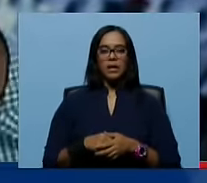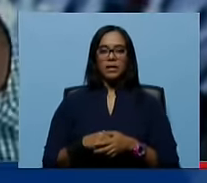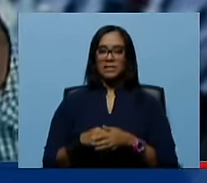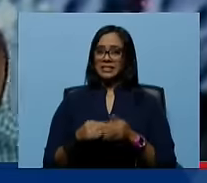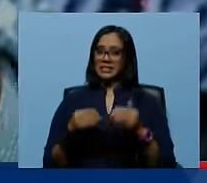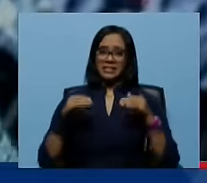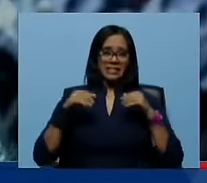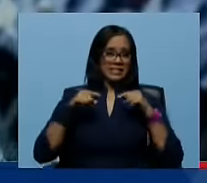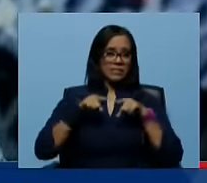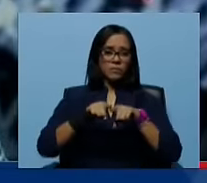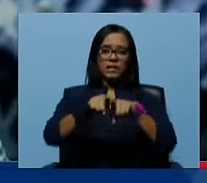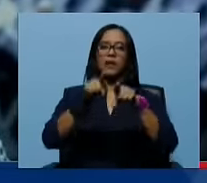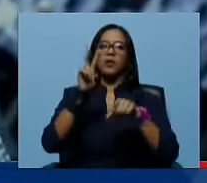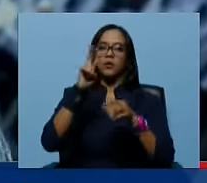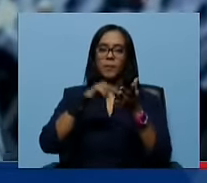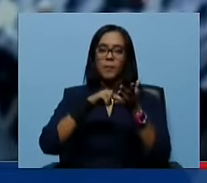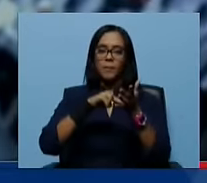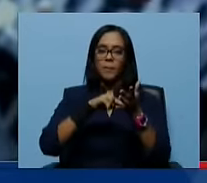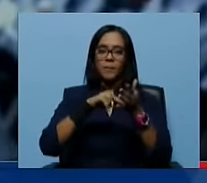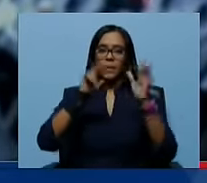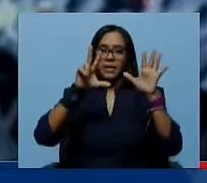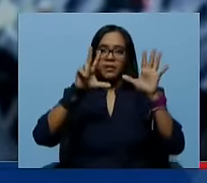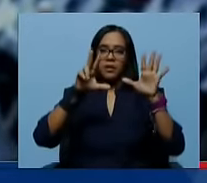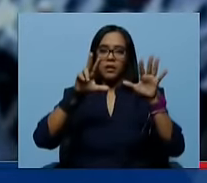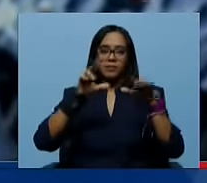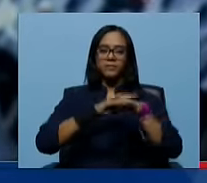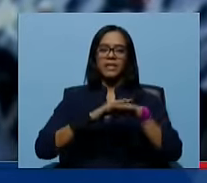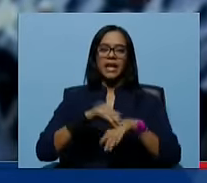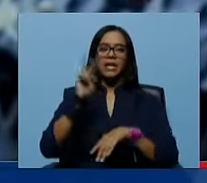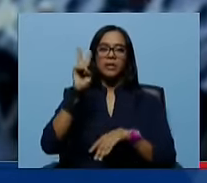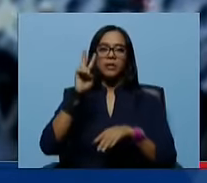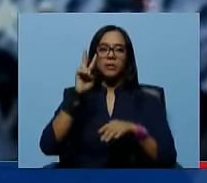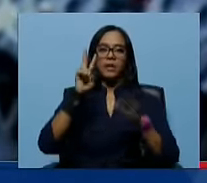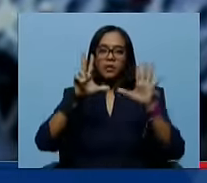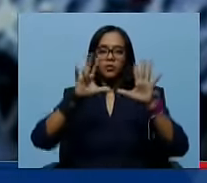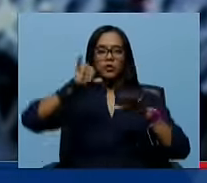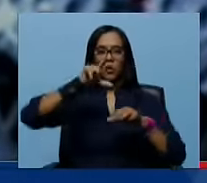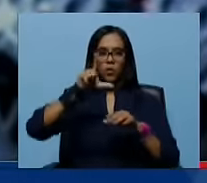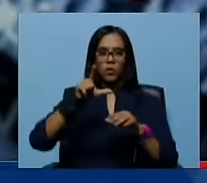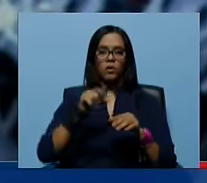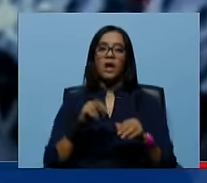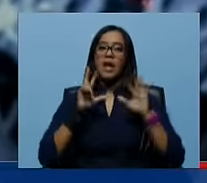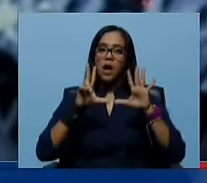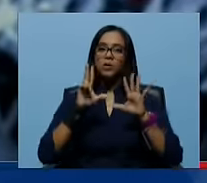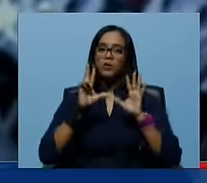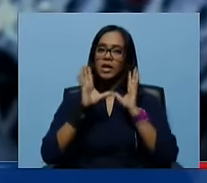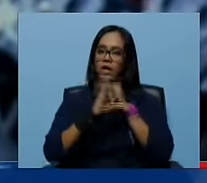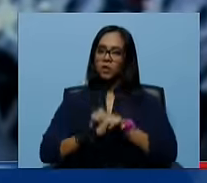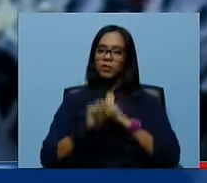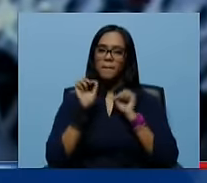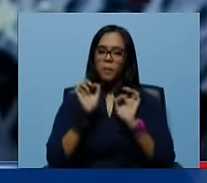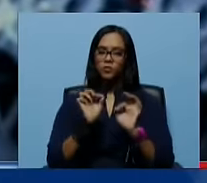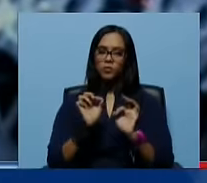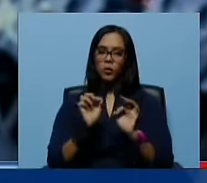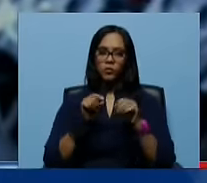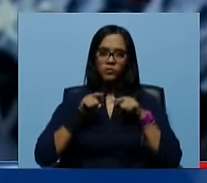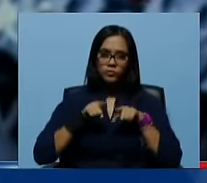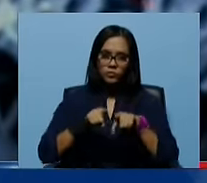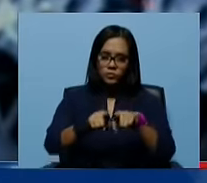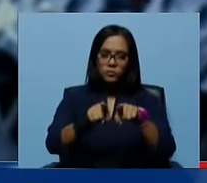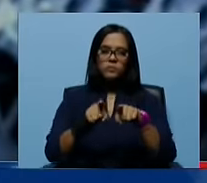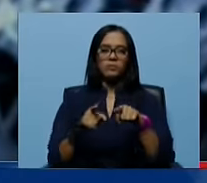Simultáneo, el domingo 28 de julio, en la noche, a las 8 de la noche en punto, simultáneo al